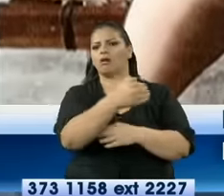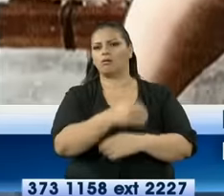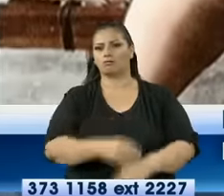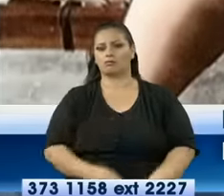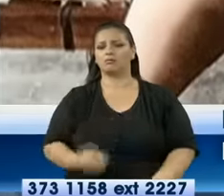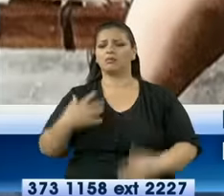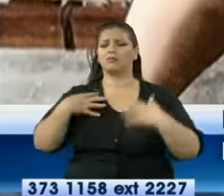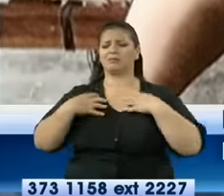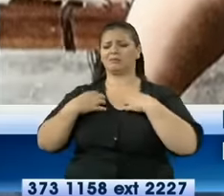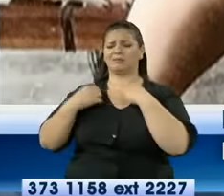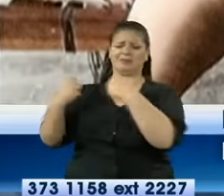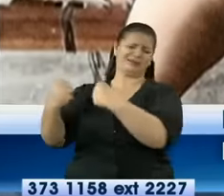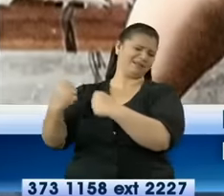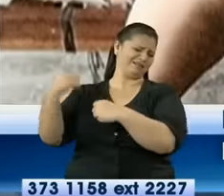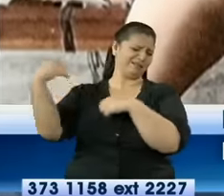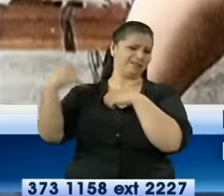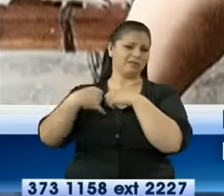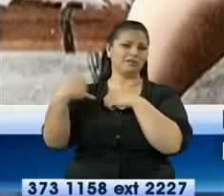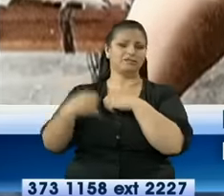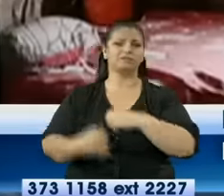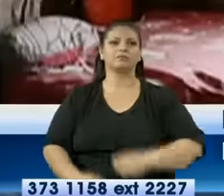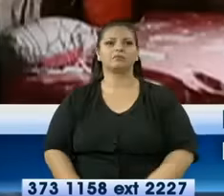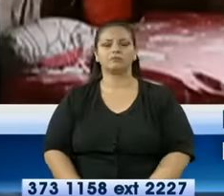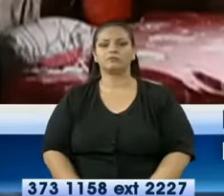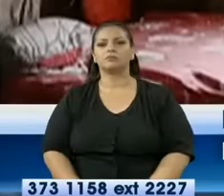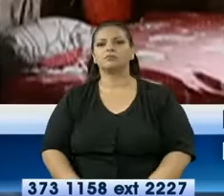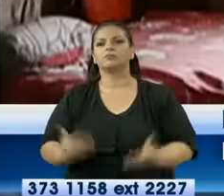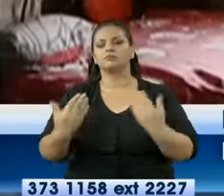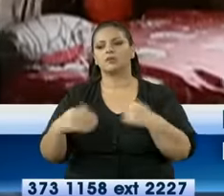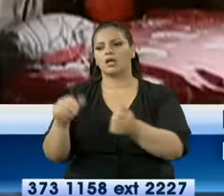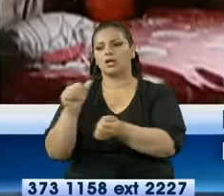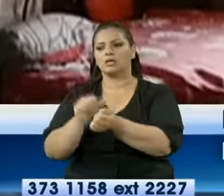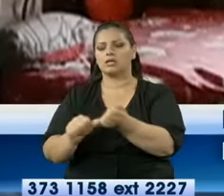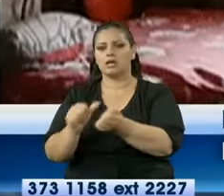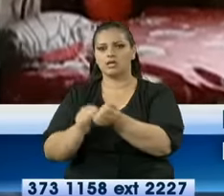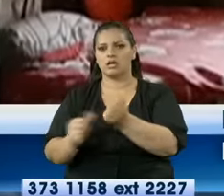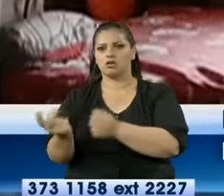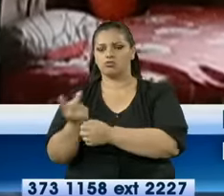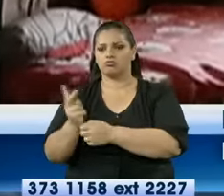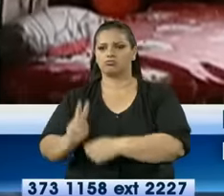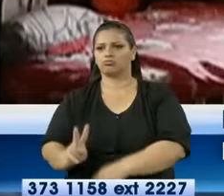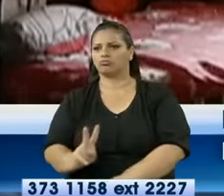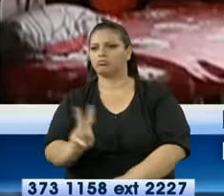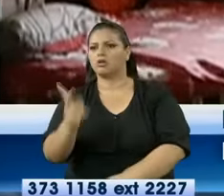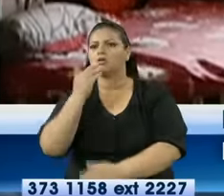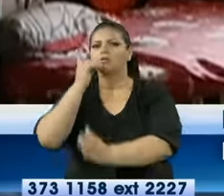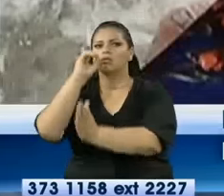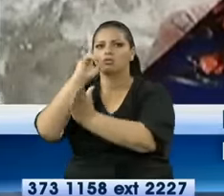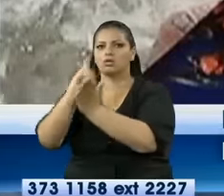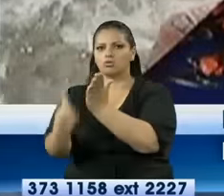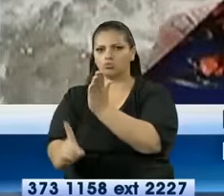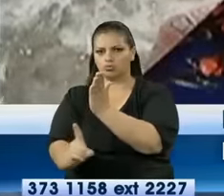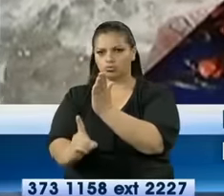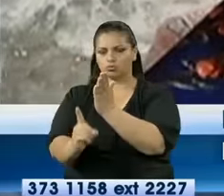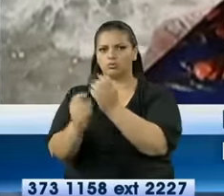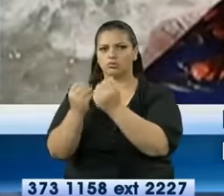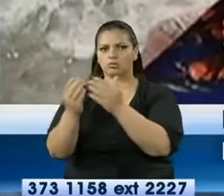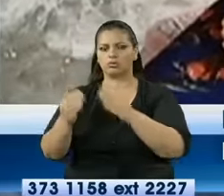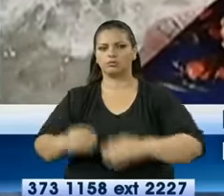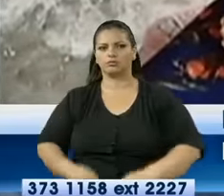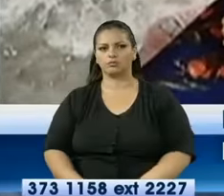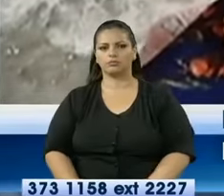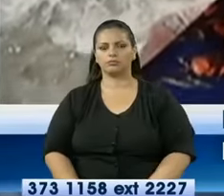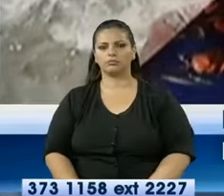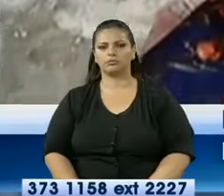la denuncia ante la fiscalía con su hermana y le tomaron su testimonio en la cámara de Gesell, según lo establecido en el